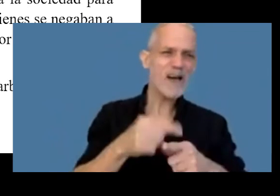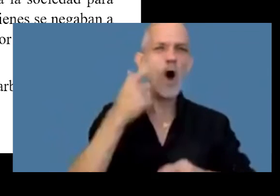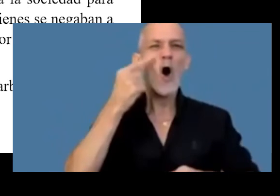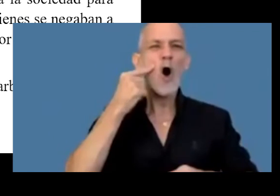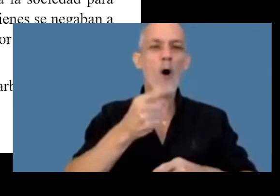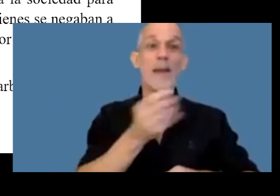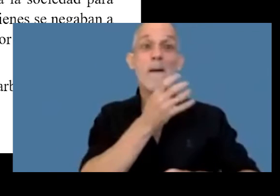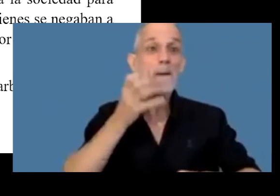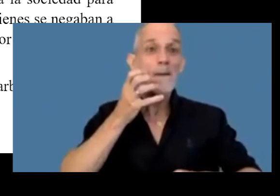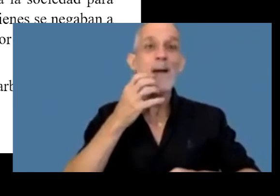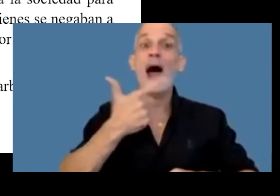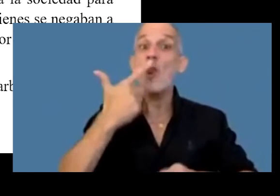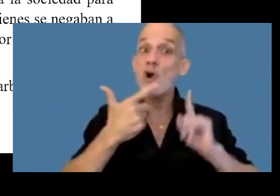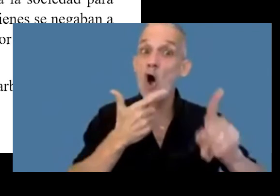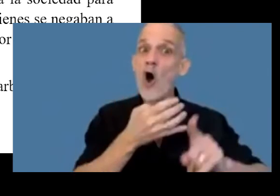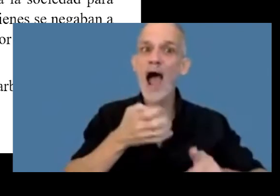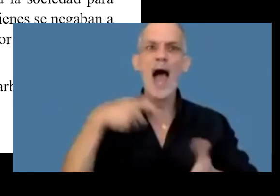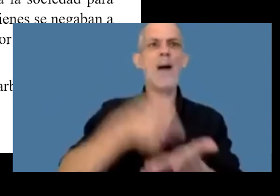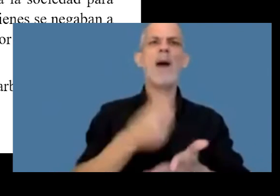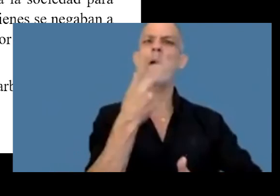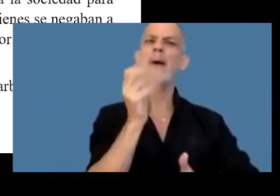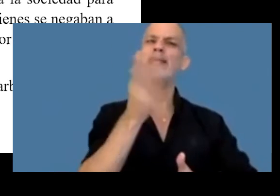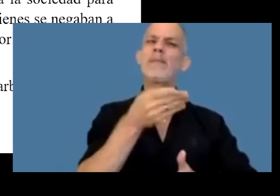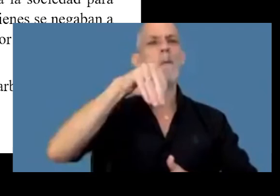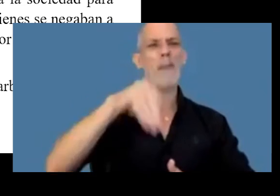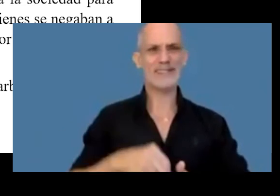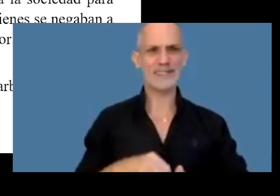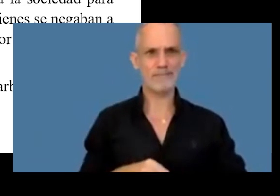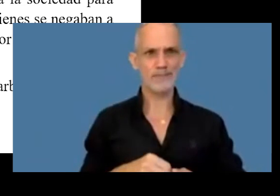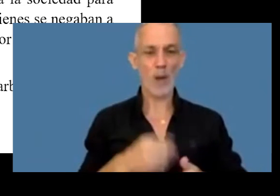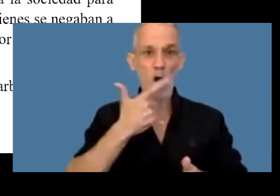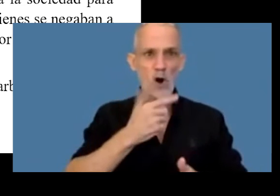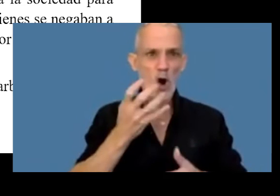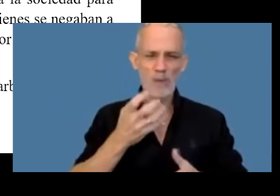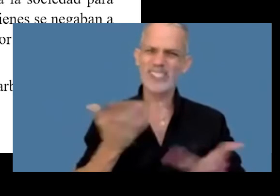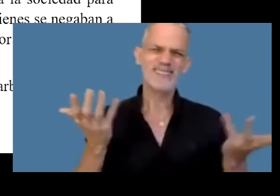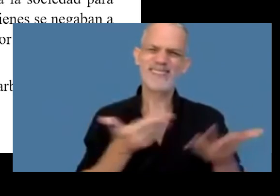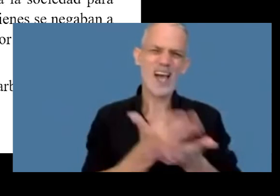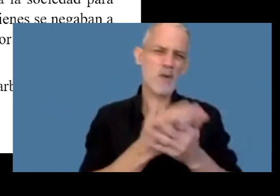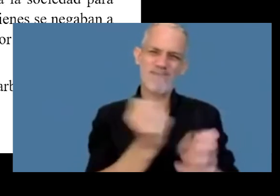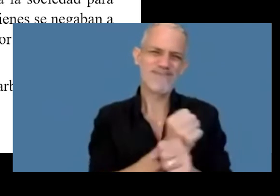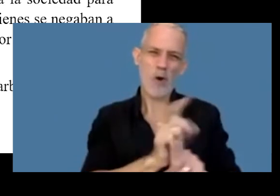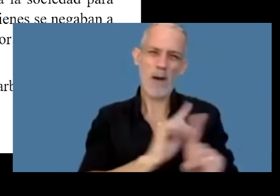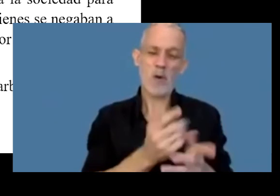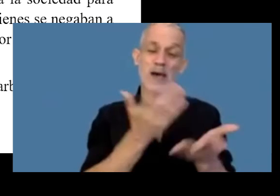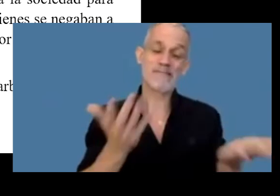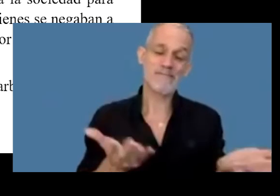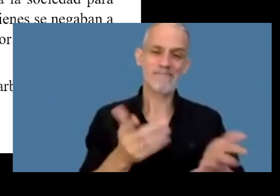barba roja pagaran un 20% más, pero no logró que su propuesta fuera aprobada.